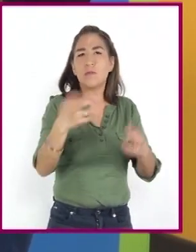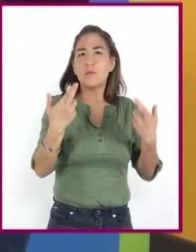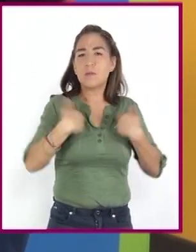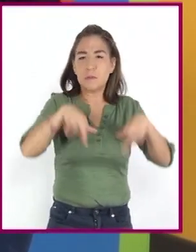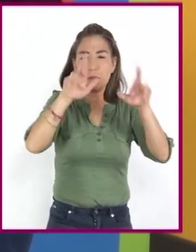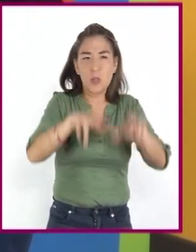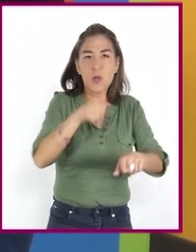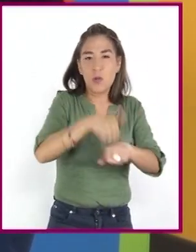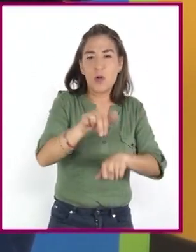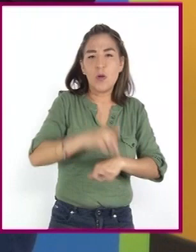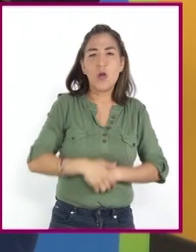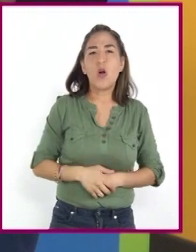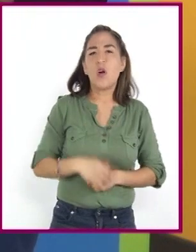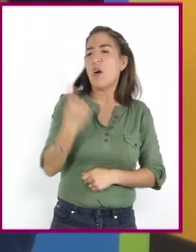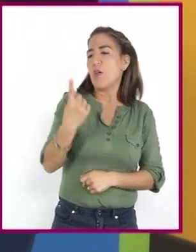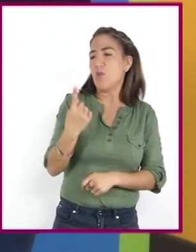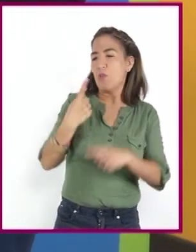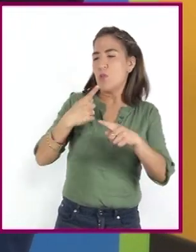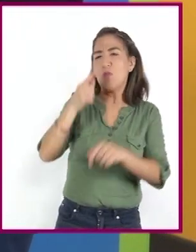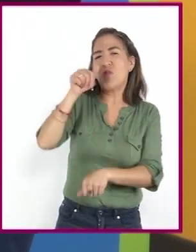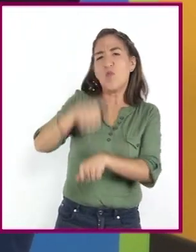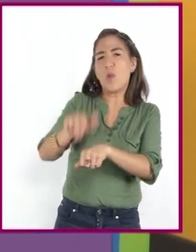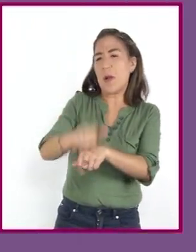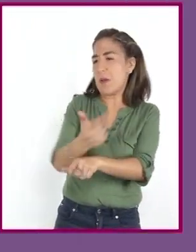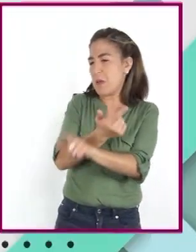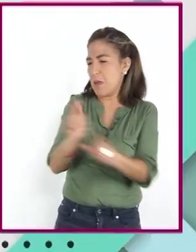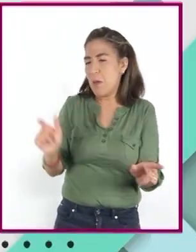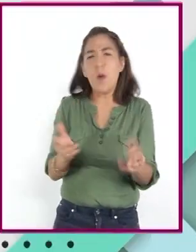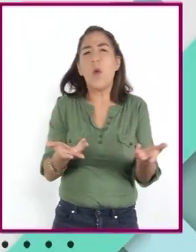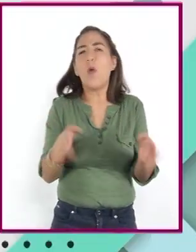frase un número cualquiera?